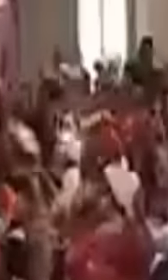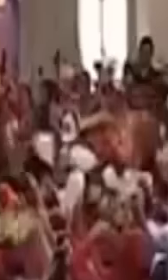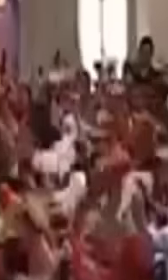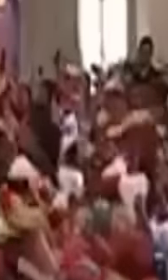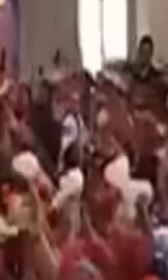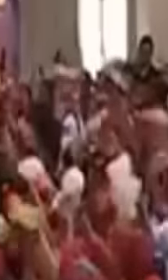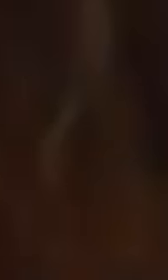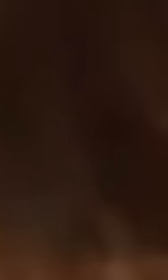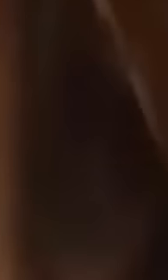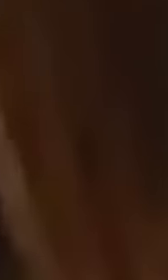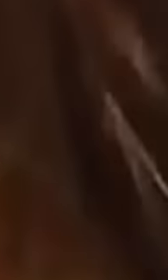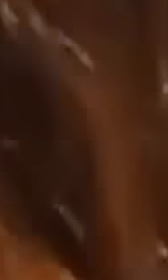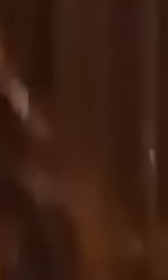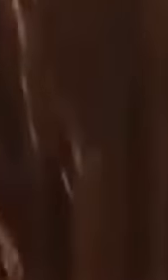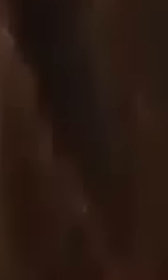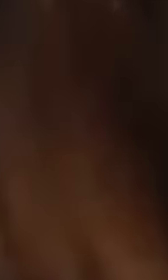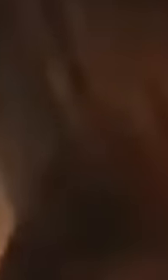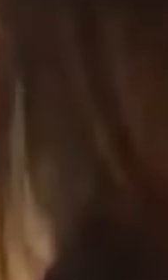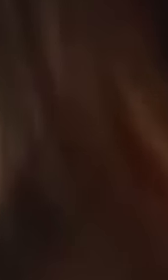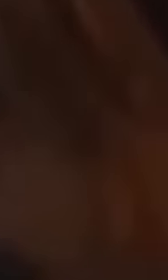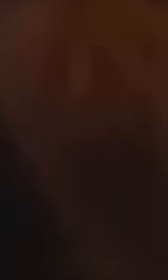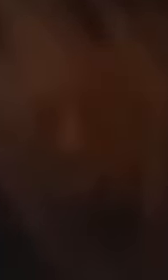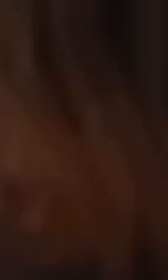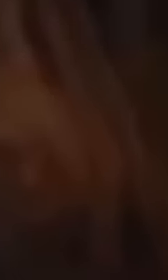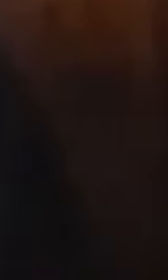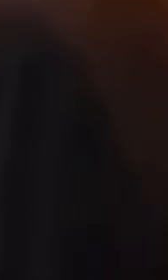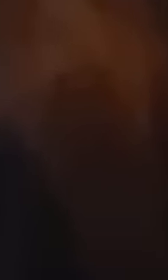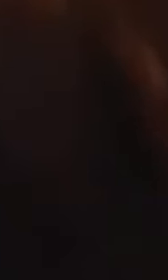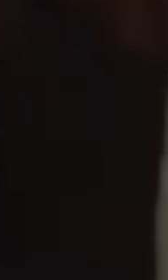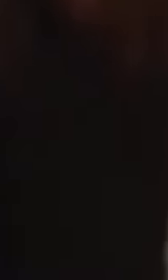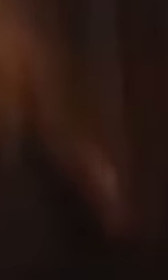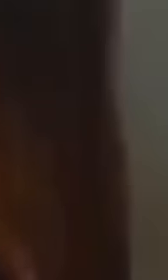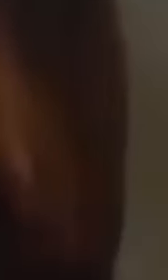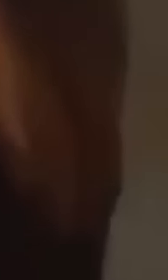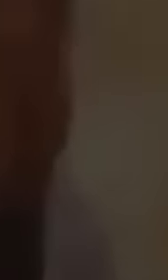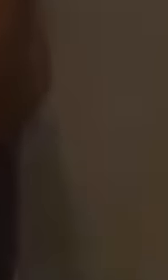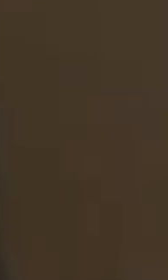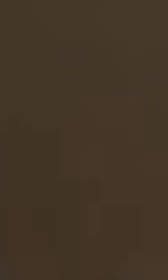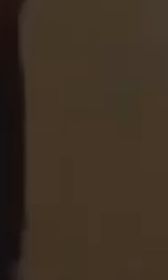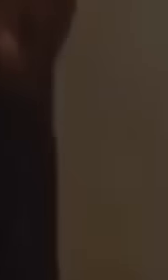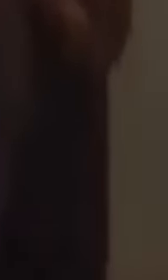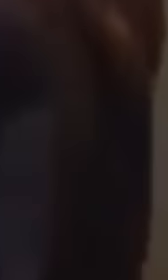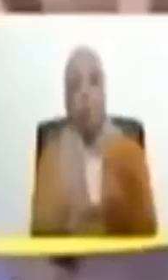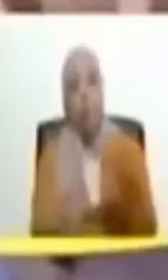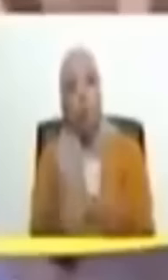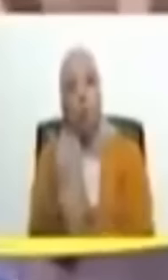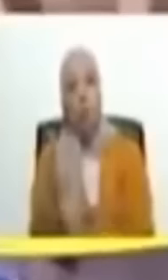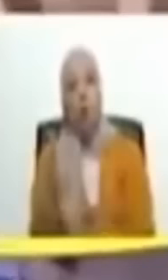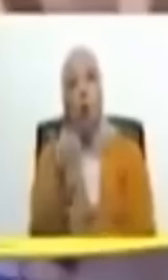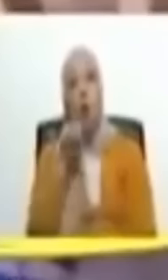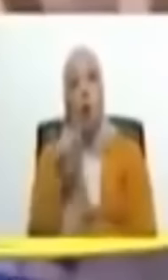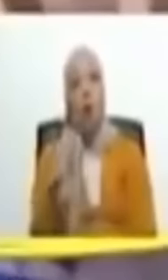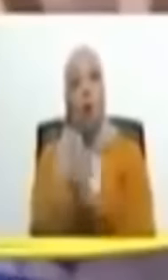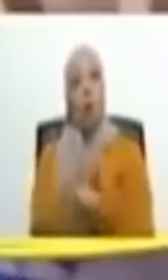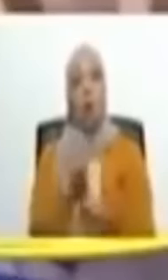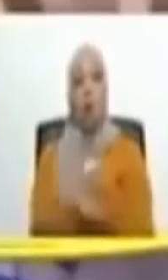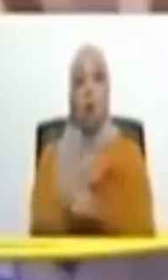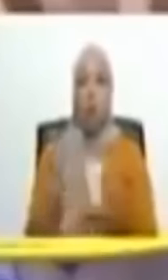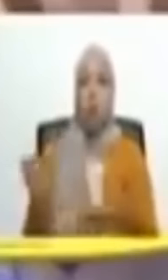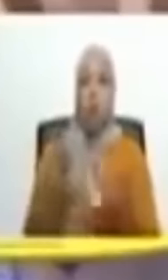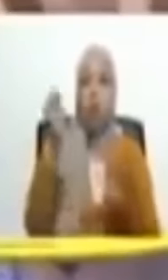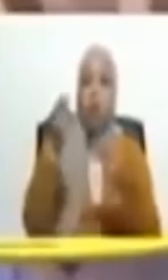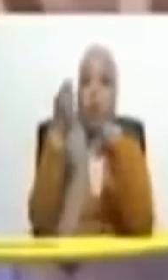Maduro tiene contra Cabello, sino la ausencia de nombre como América Valentina Pérez Dávila, América Valiente, segunda vicepresidenta de la Asamblea Nacional, quien funciona en